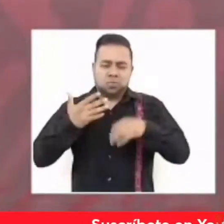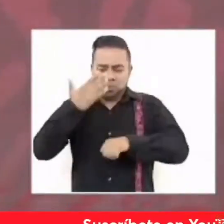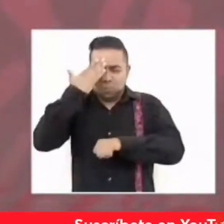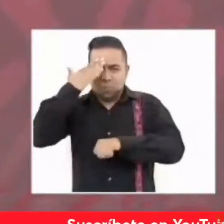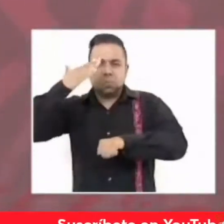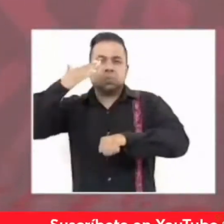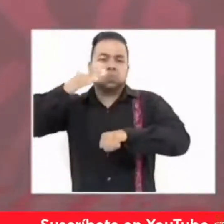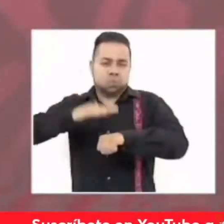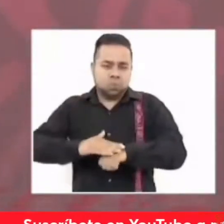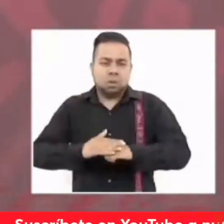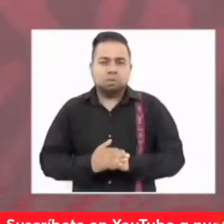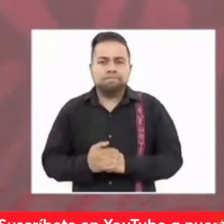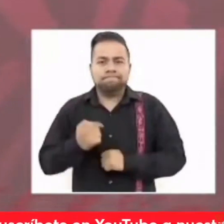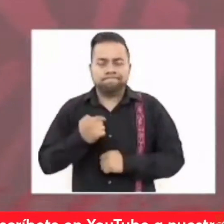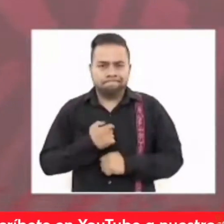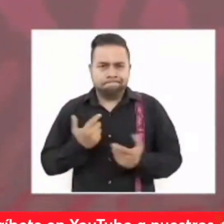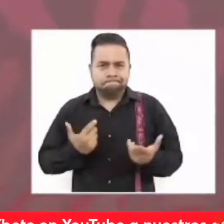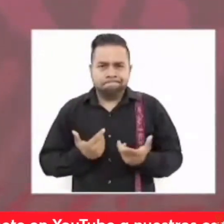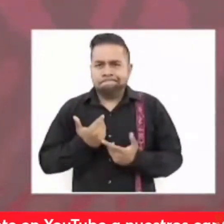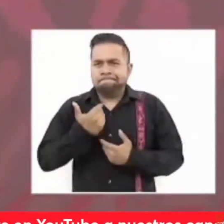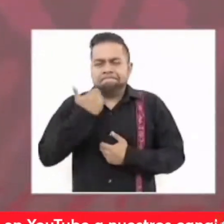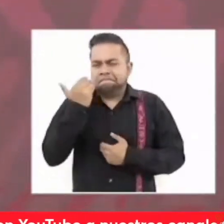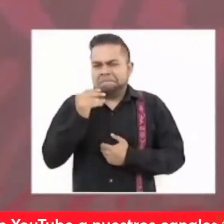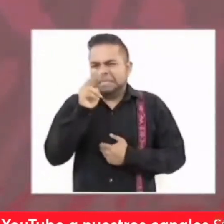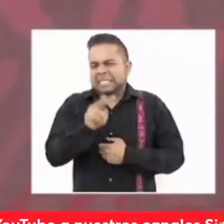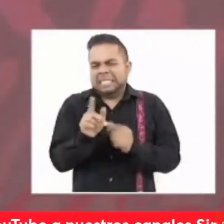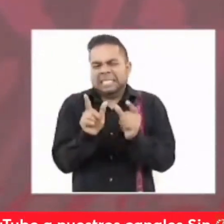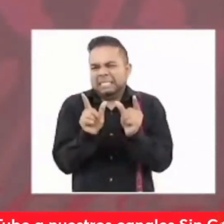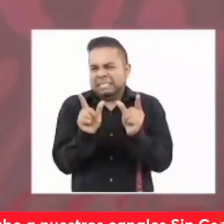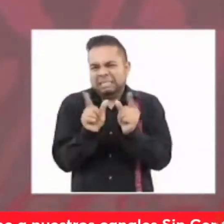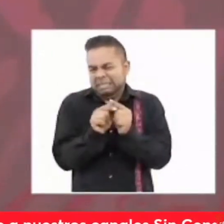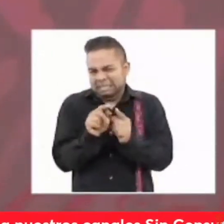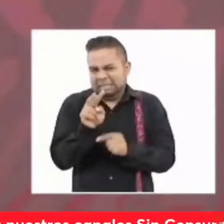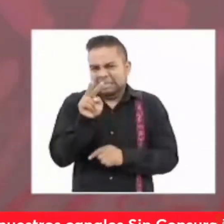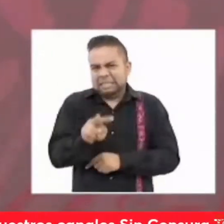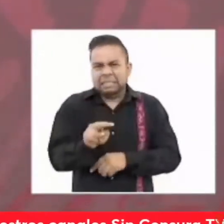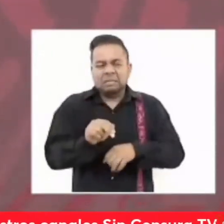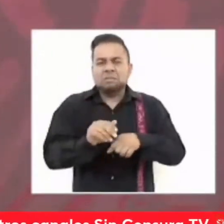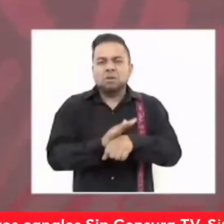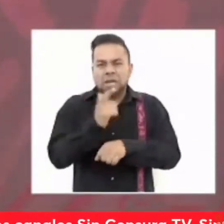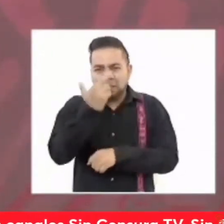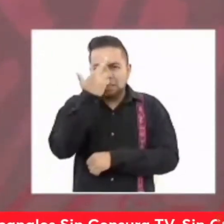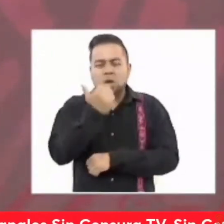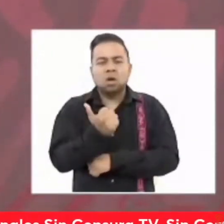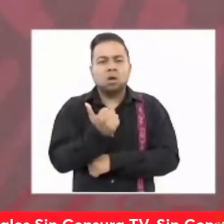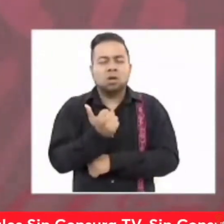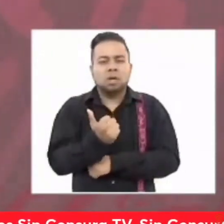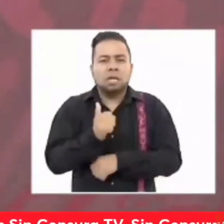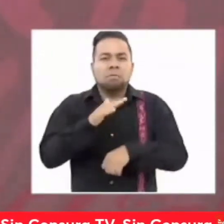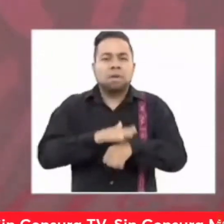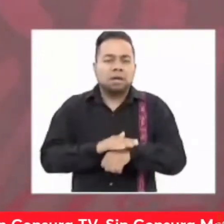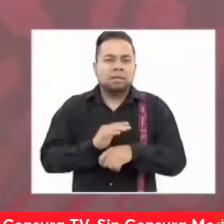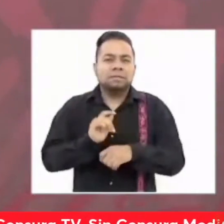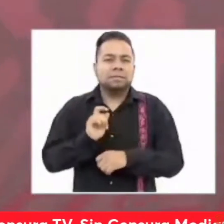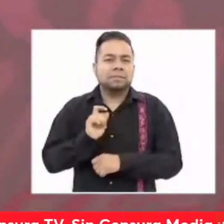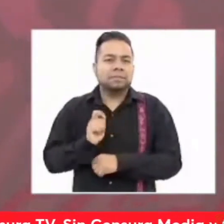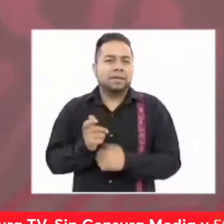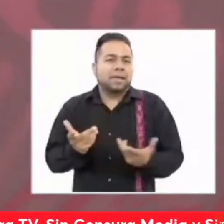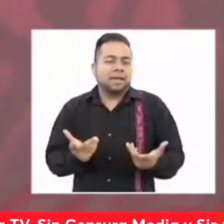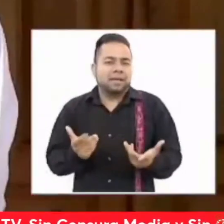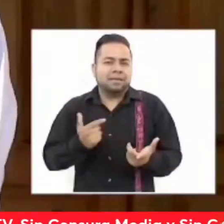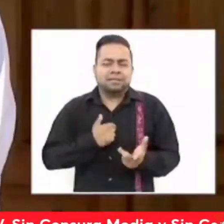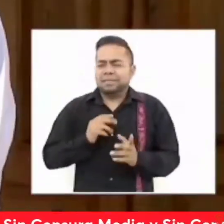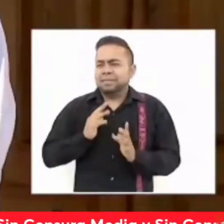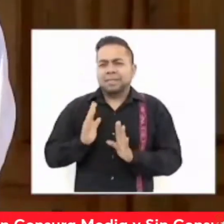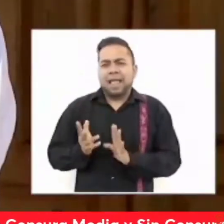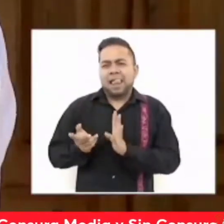Voy a procurar ser lo más breve posible porque además ya está dicho